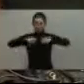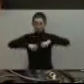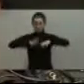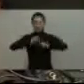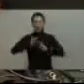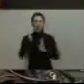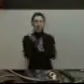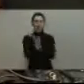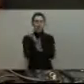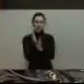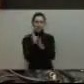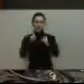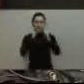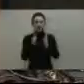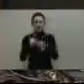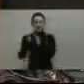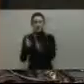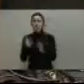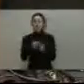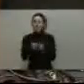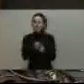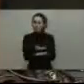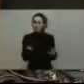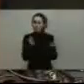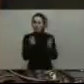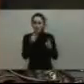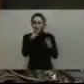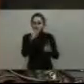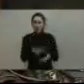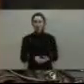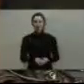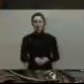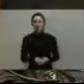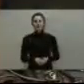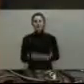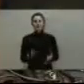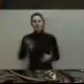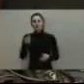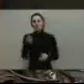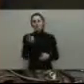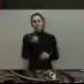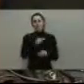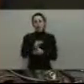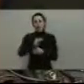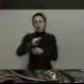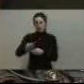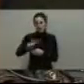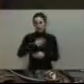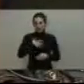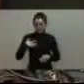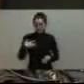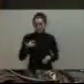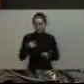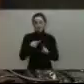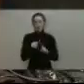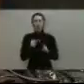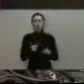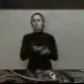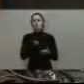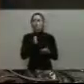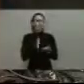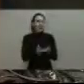con un adecuado nivel de servicio. Otra partida a la que pretendemos atender y a la que se pretende destinar una